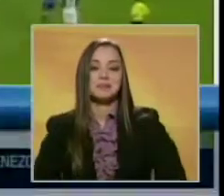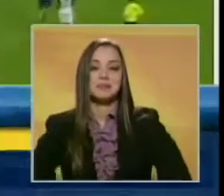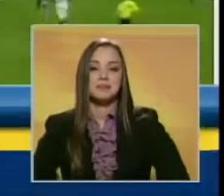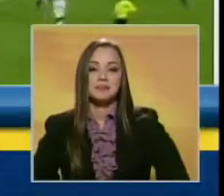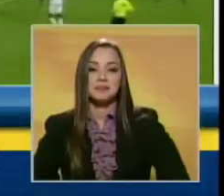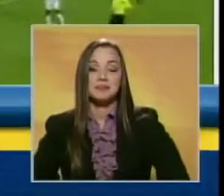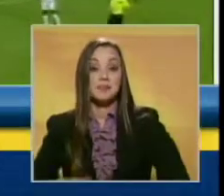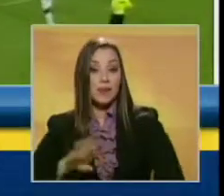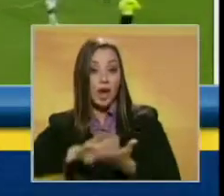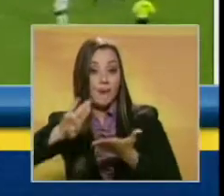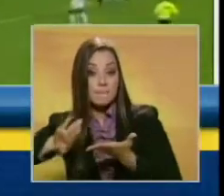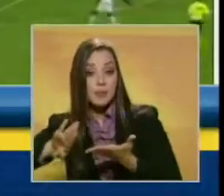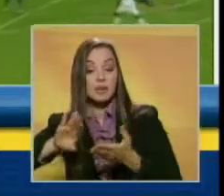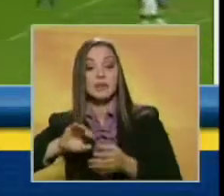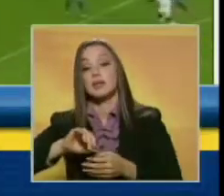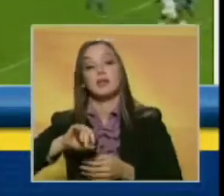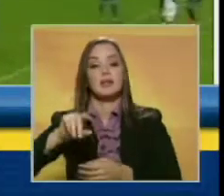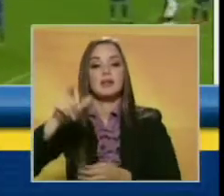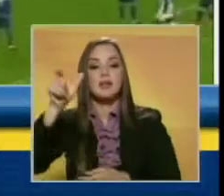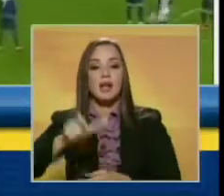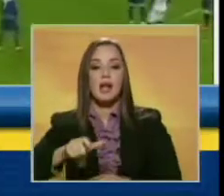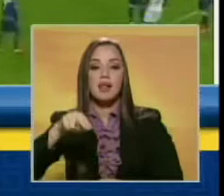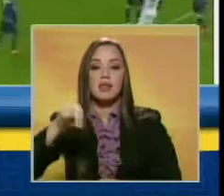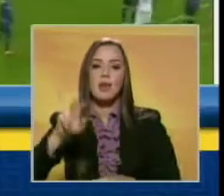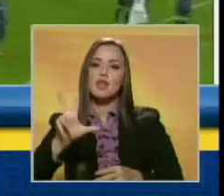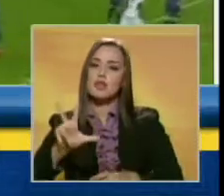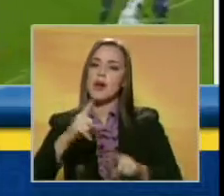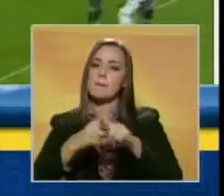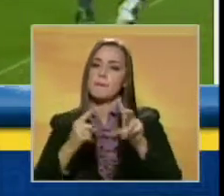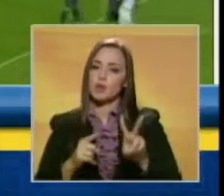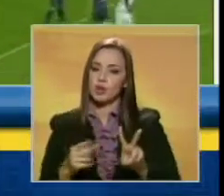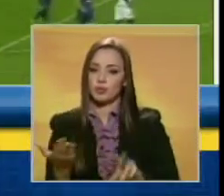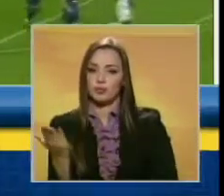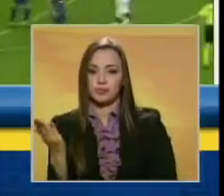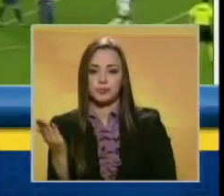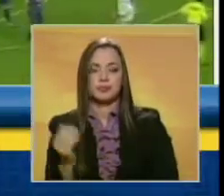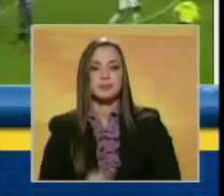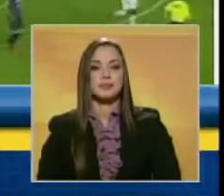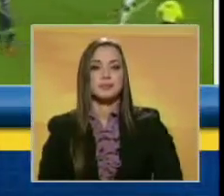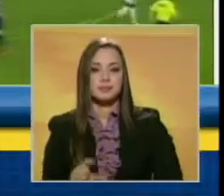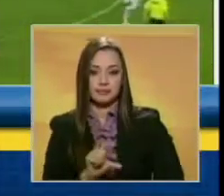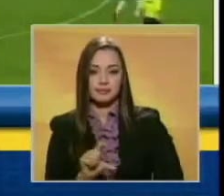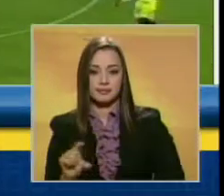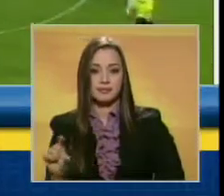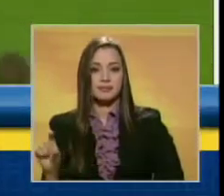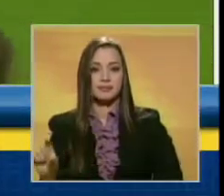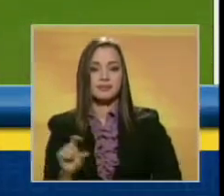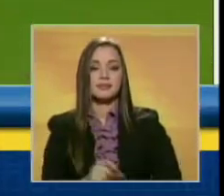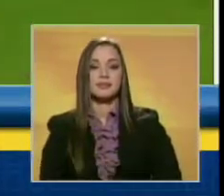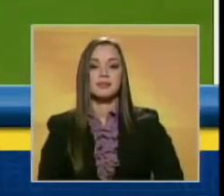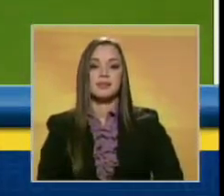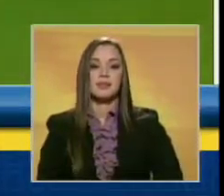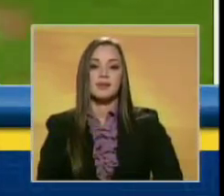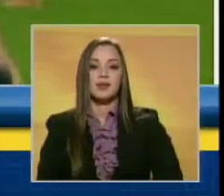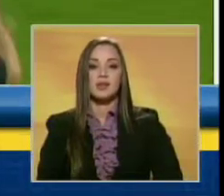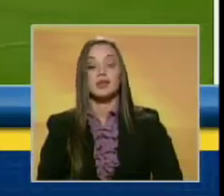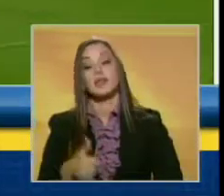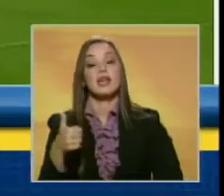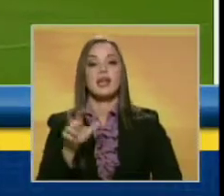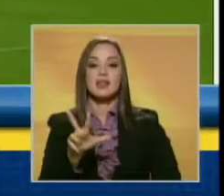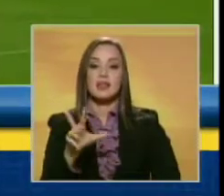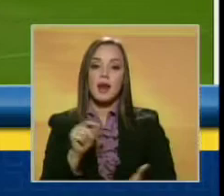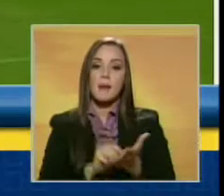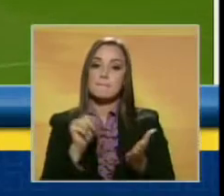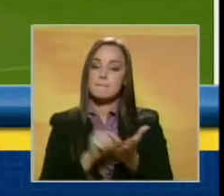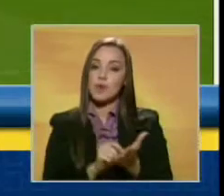Por su parte, el Napoli batió al Cesena 3-2, 2 tantos de Dries Mertens y otro de Manolo Gabbiadini. Le dieron los 3 puntos